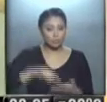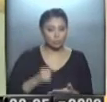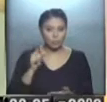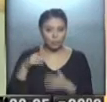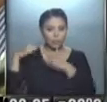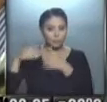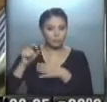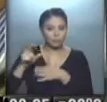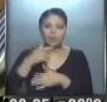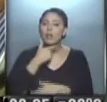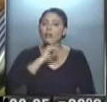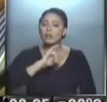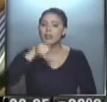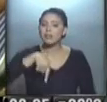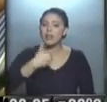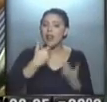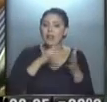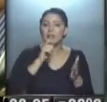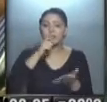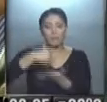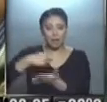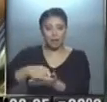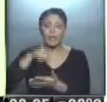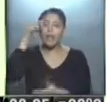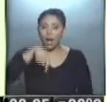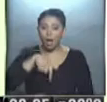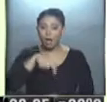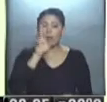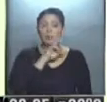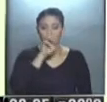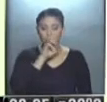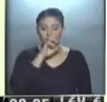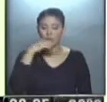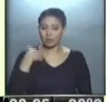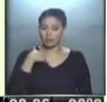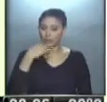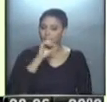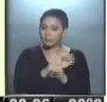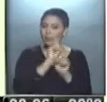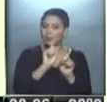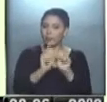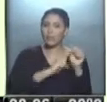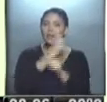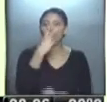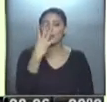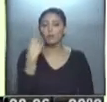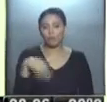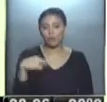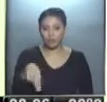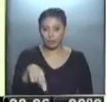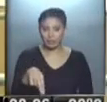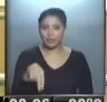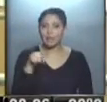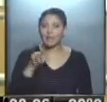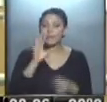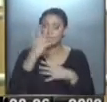de Murmansk le denegaron la libertad bajo fianza y ahora la integrante de Greenpeace deberá seguir detenida hasta el 24 de noviembre,